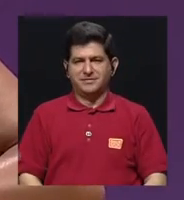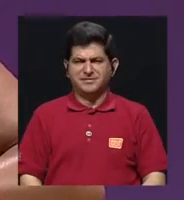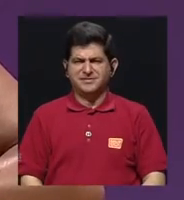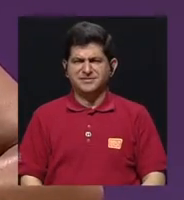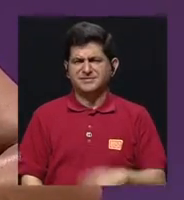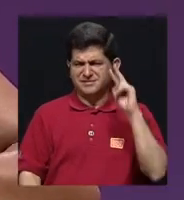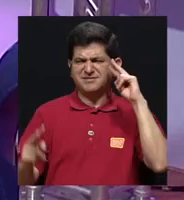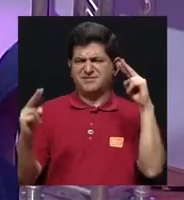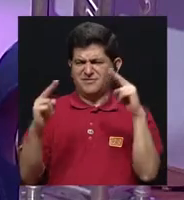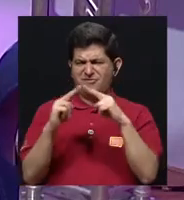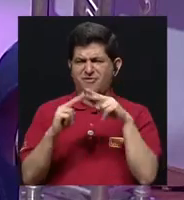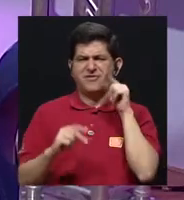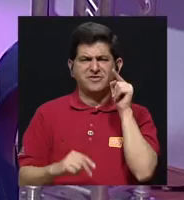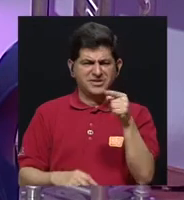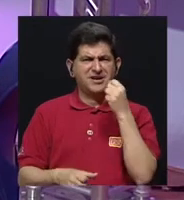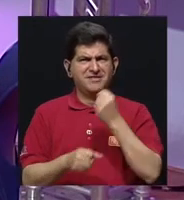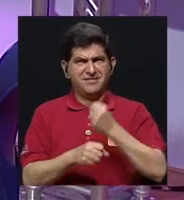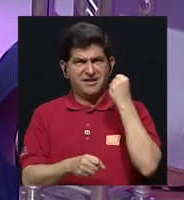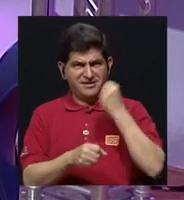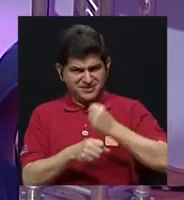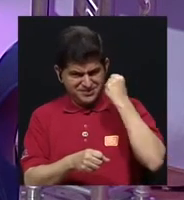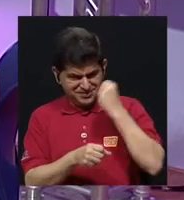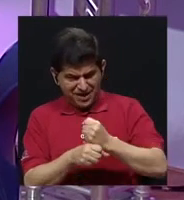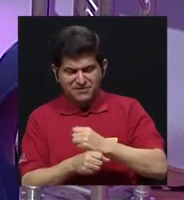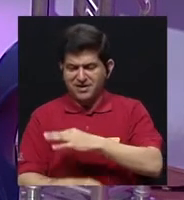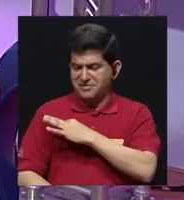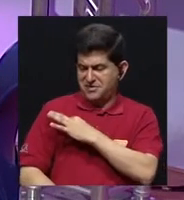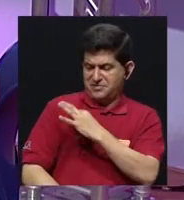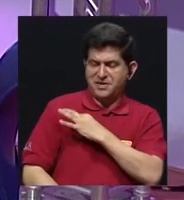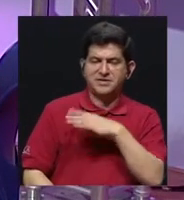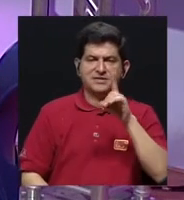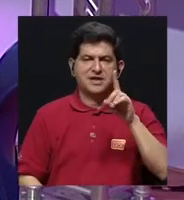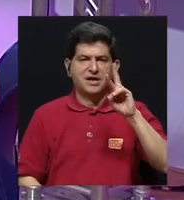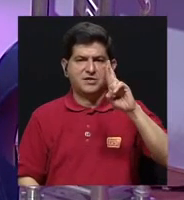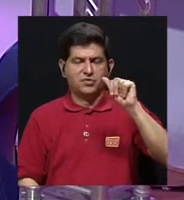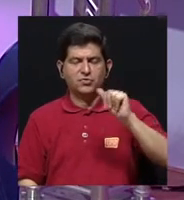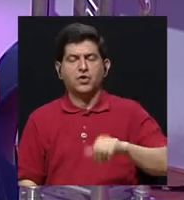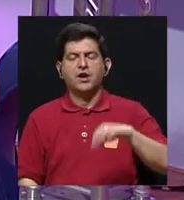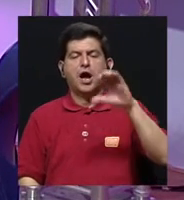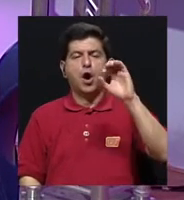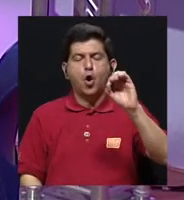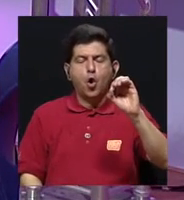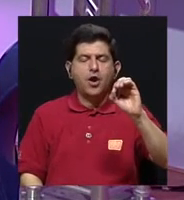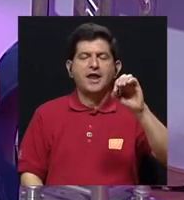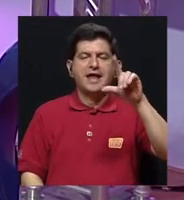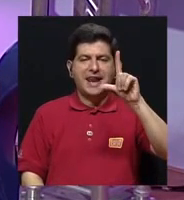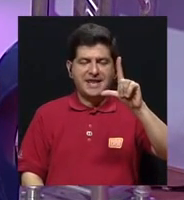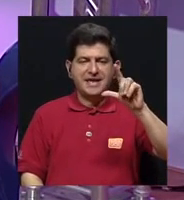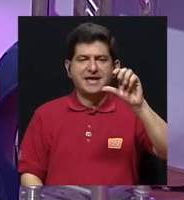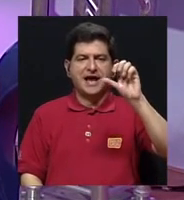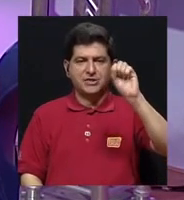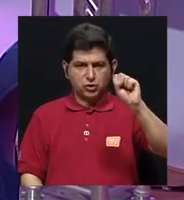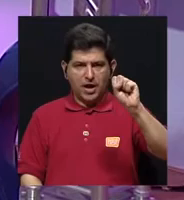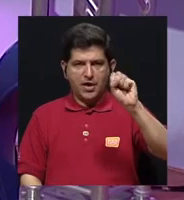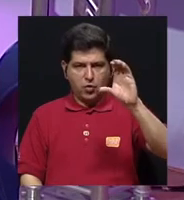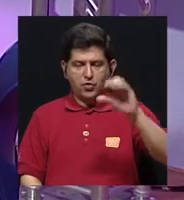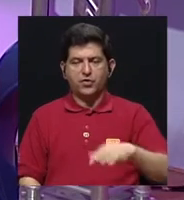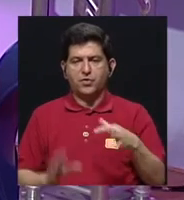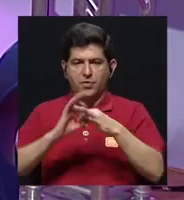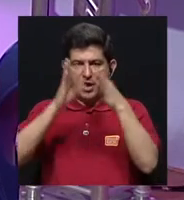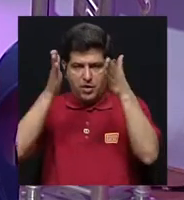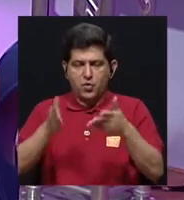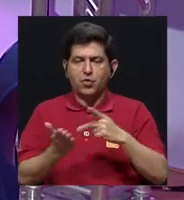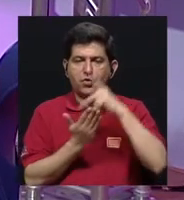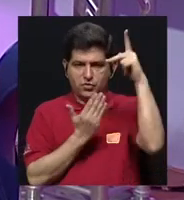Para conocer sobre este trabajo, hemos invitado a la doctora Olga Ligia Solano Córdoba, quien fue la coordinadora